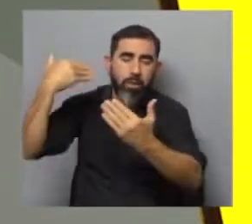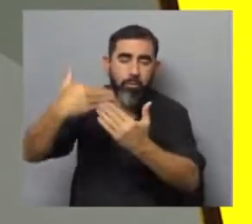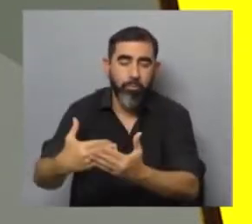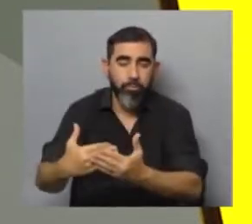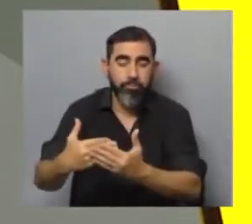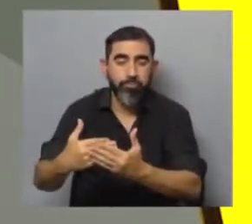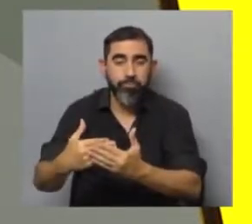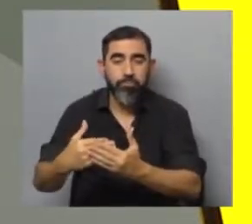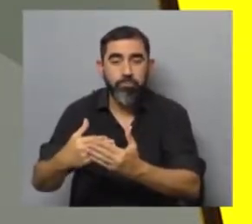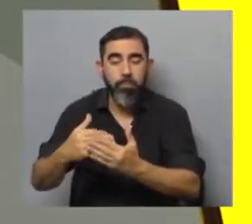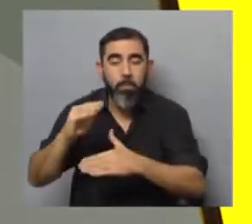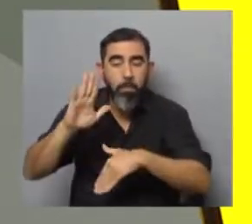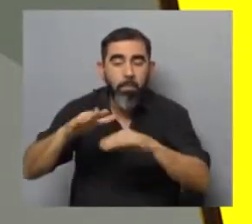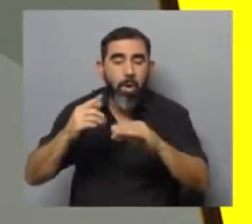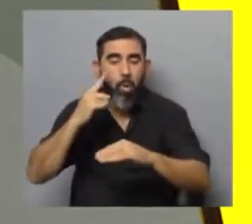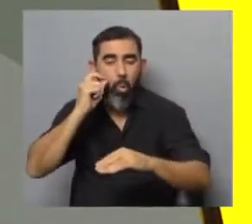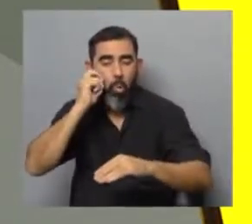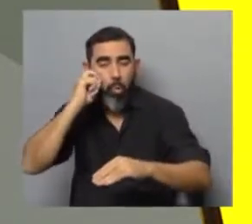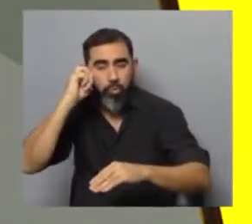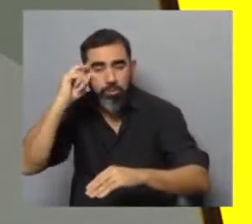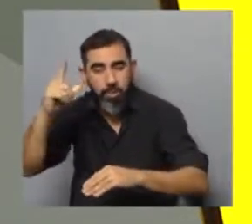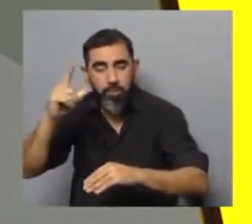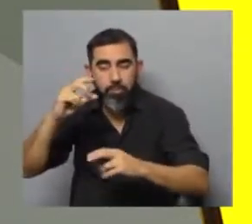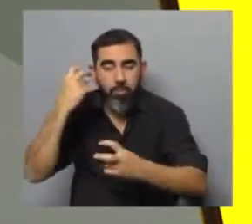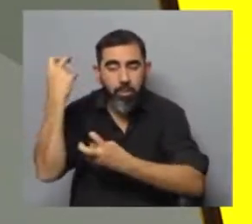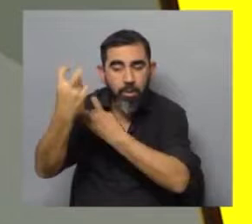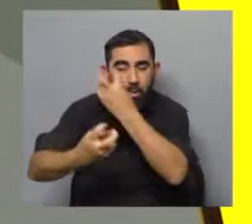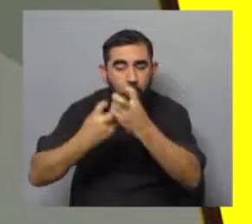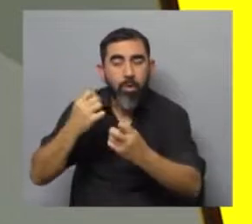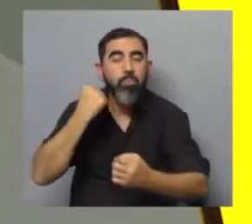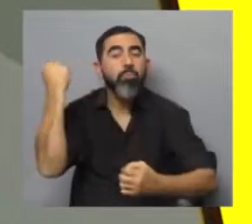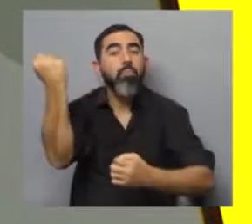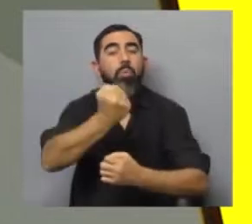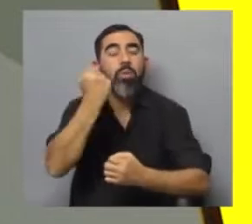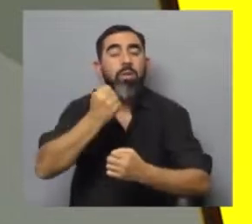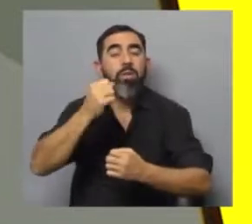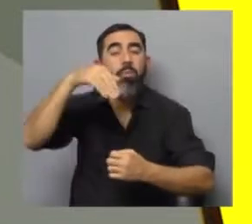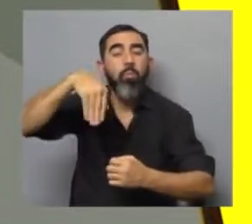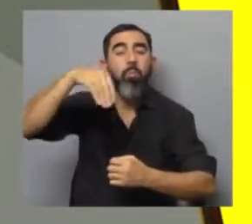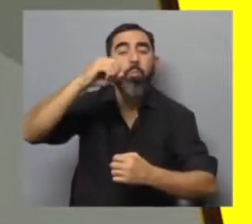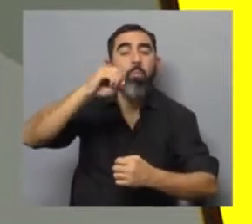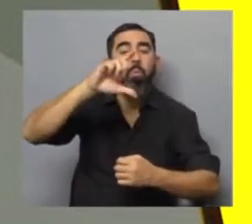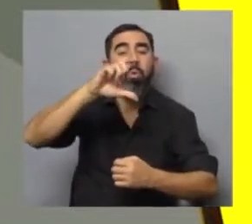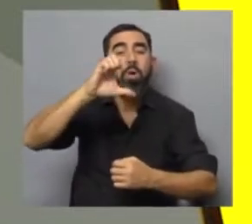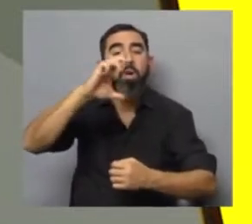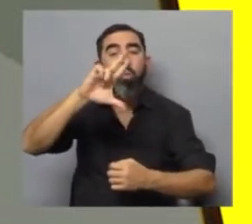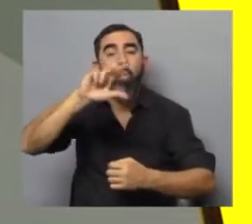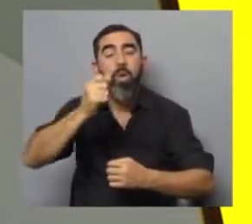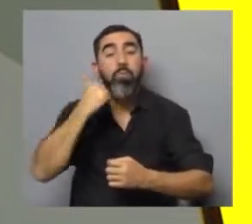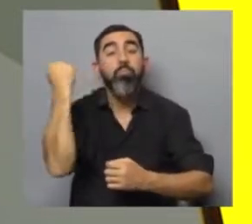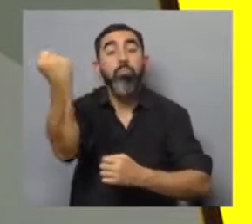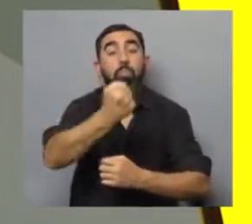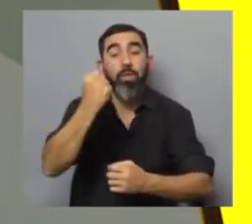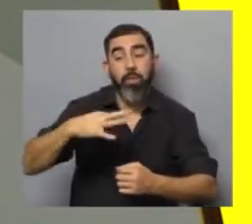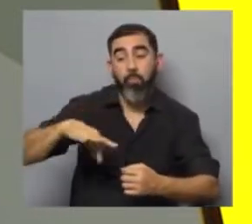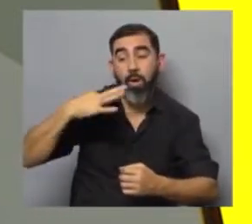van profundizando conocimientos que van tratando de desentrañar la importancia de una molécula tan importante para la vida como la